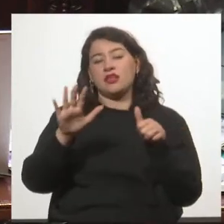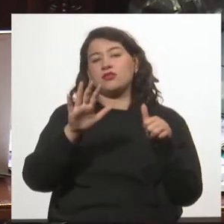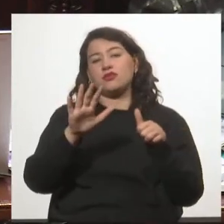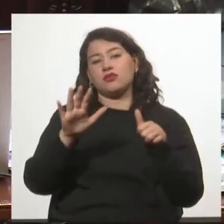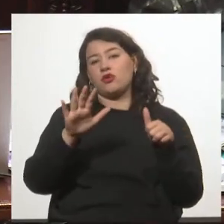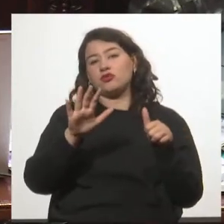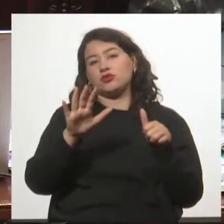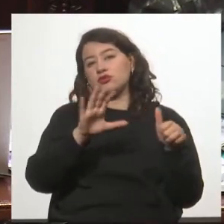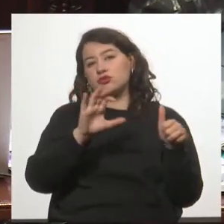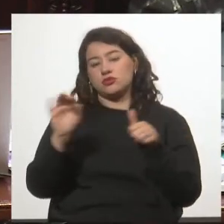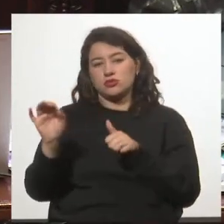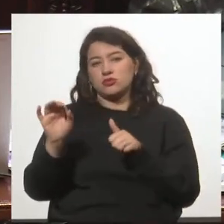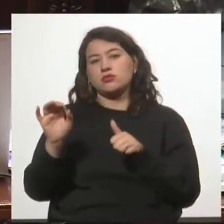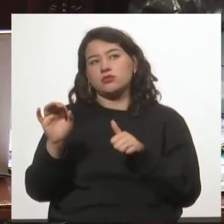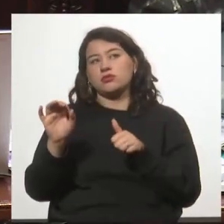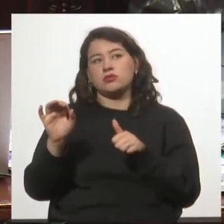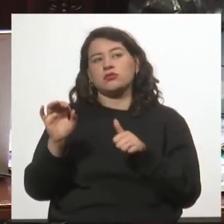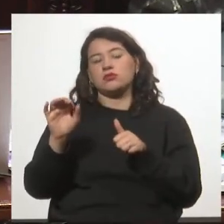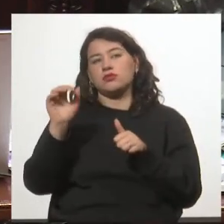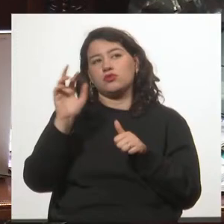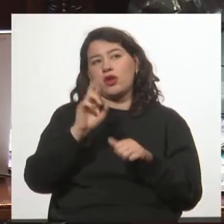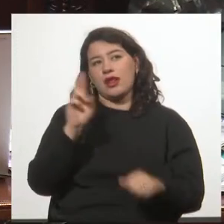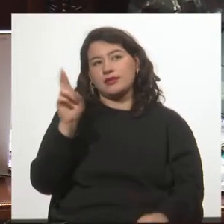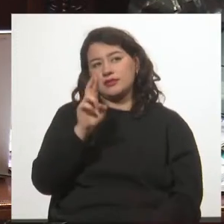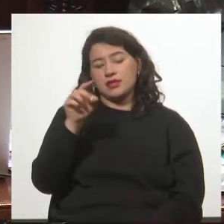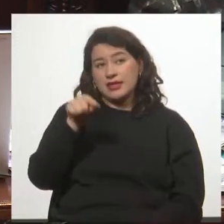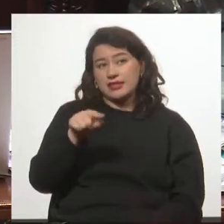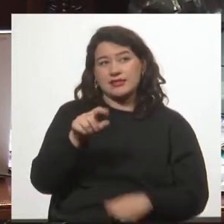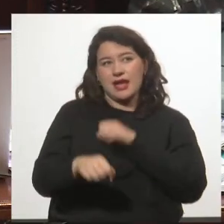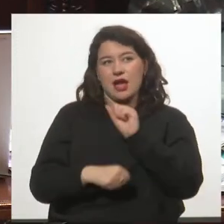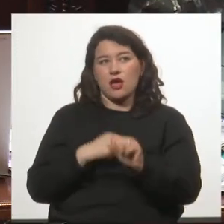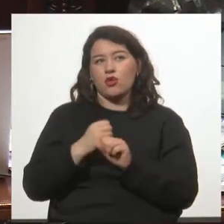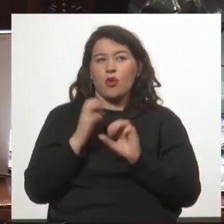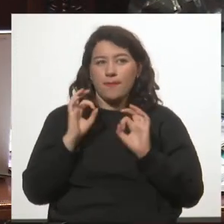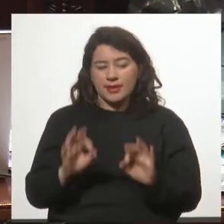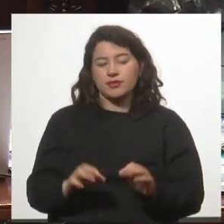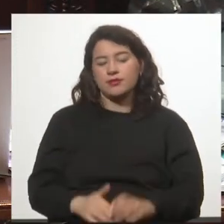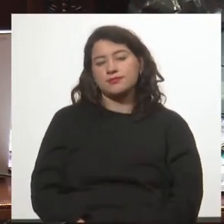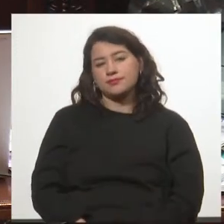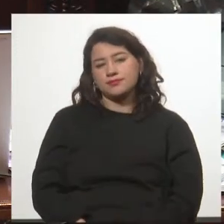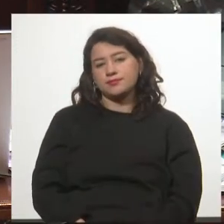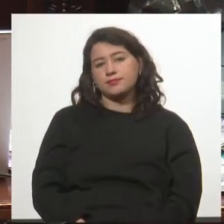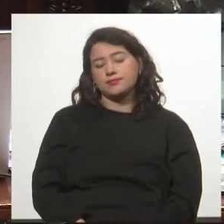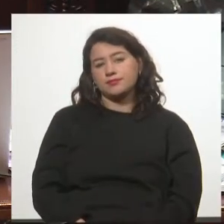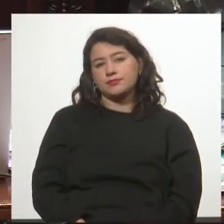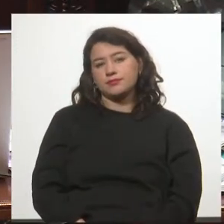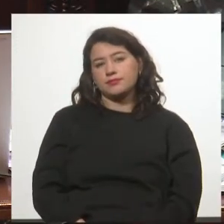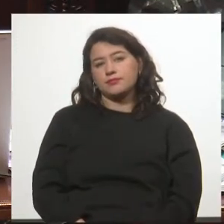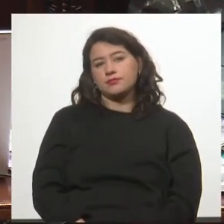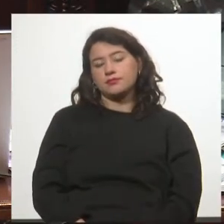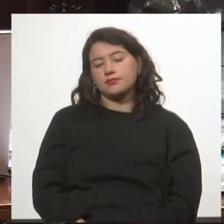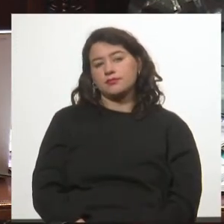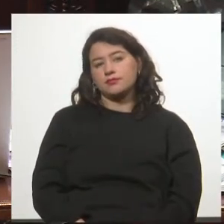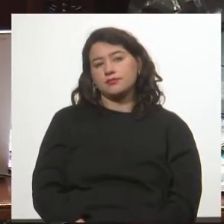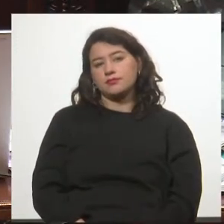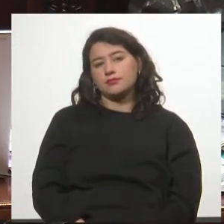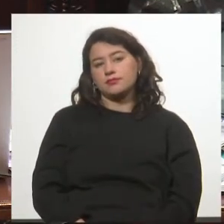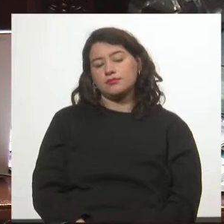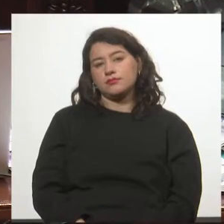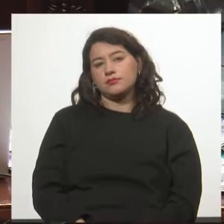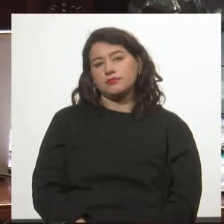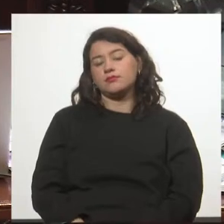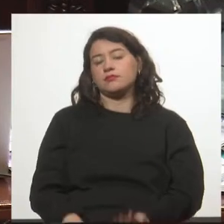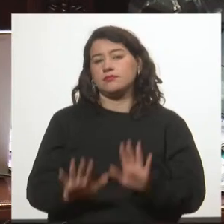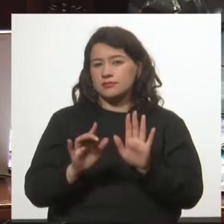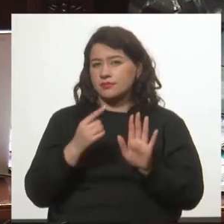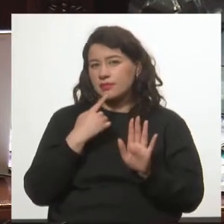627 dólares en ese año redondo y además y esto quizá nos haya